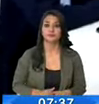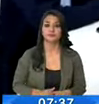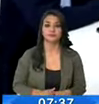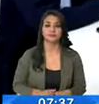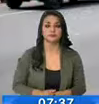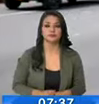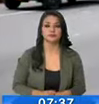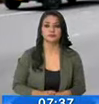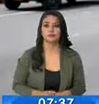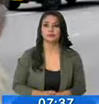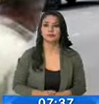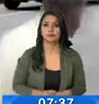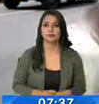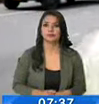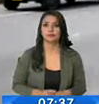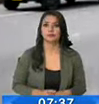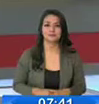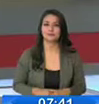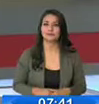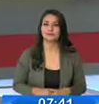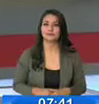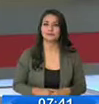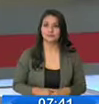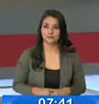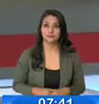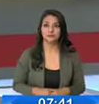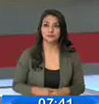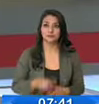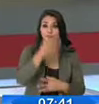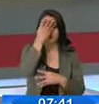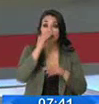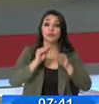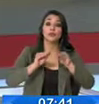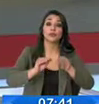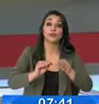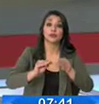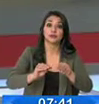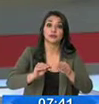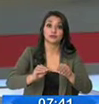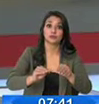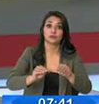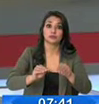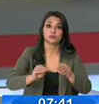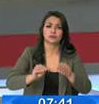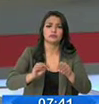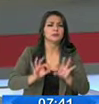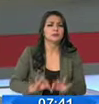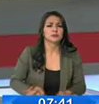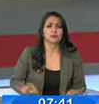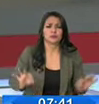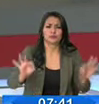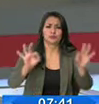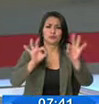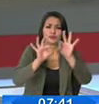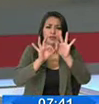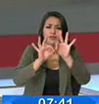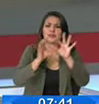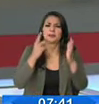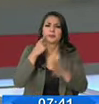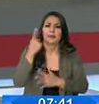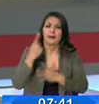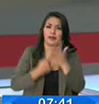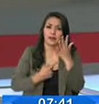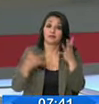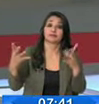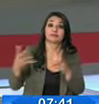Carchi, informa Miriam Enríquez. La educación, mis queridos amigos, se mantiene como uno de los pilares fundamentales para alcanzar la